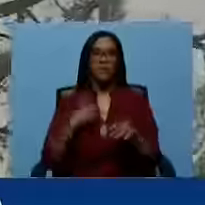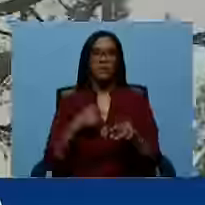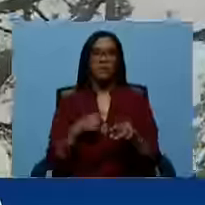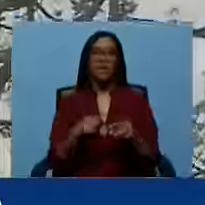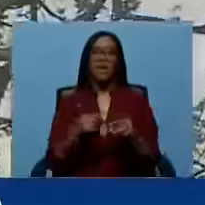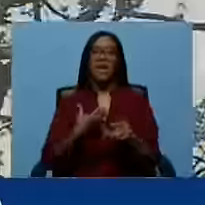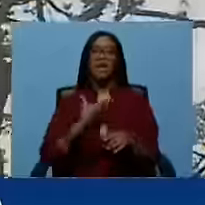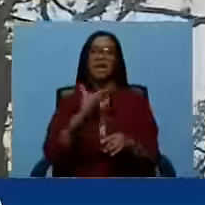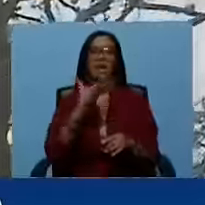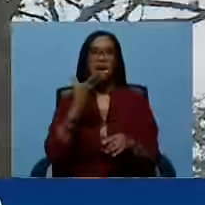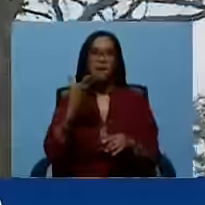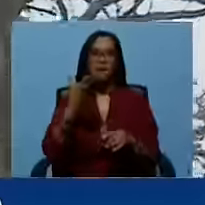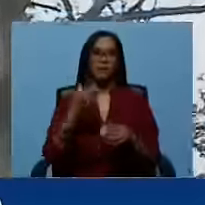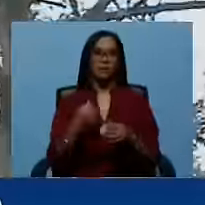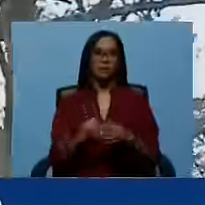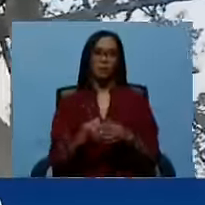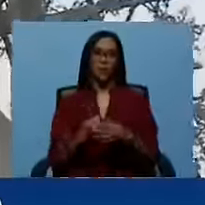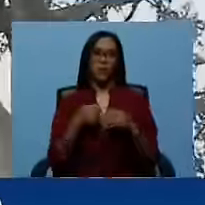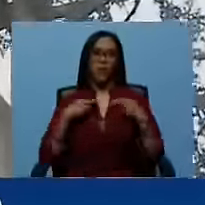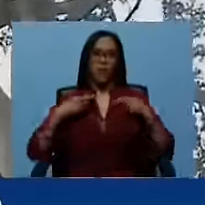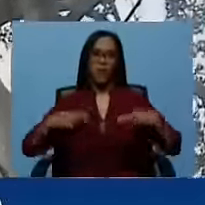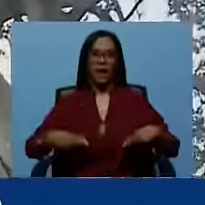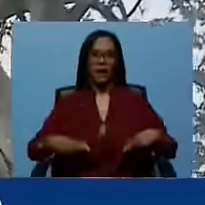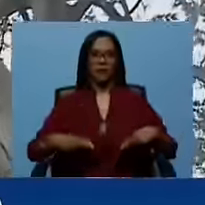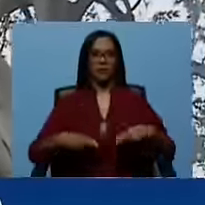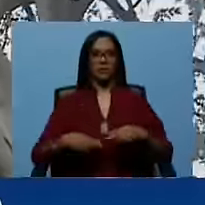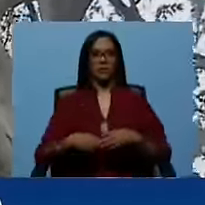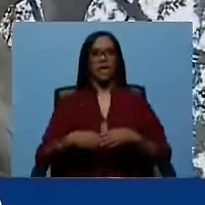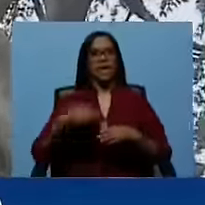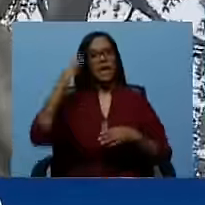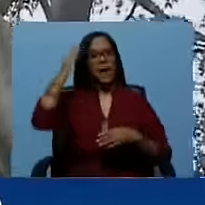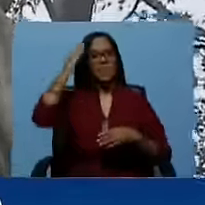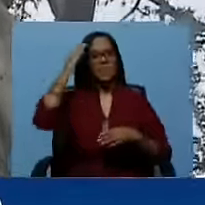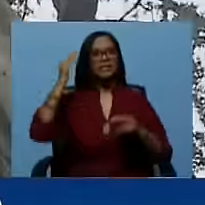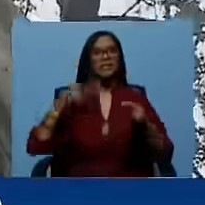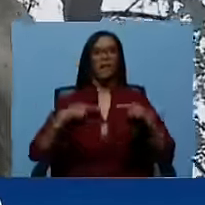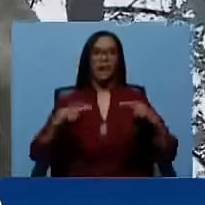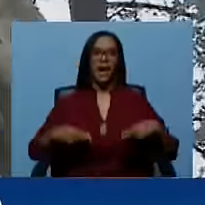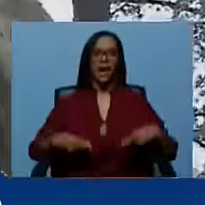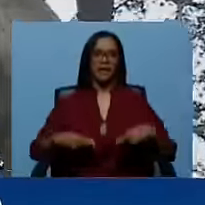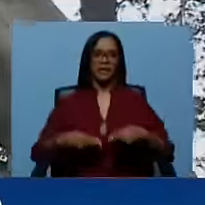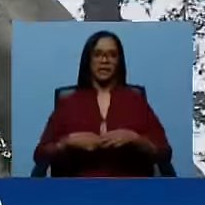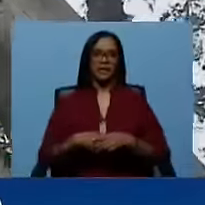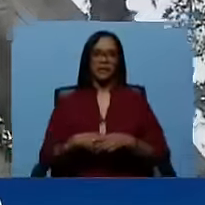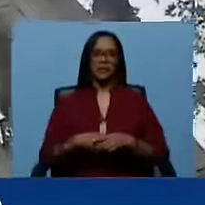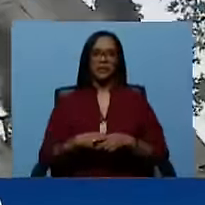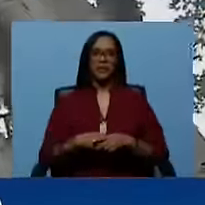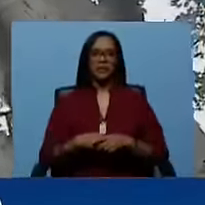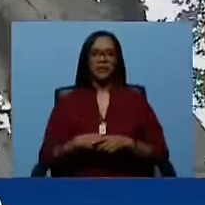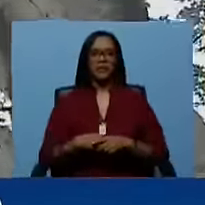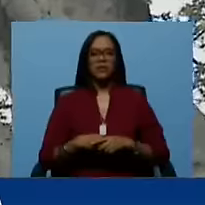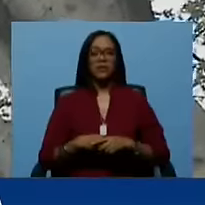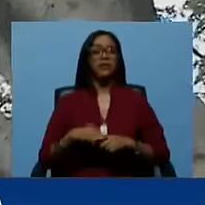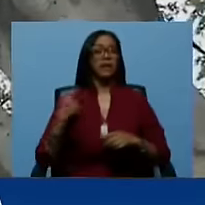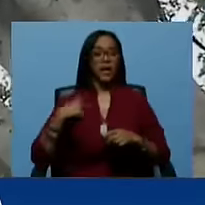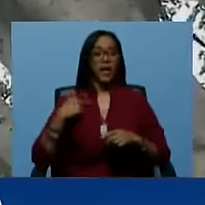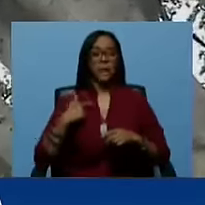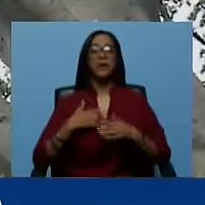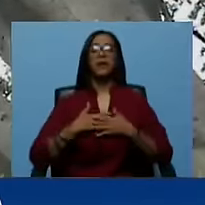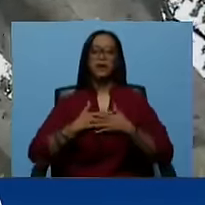en el alma humana, en la mente humana, Génesis. Tenemos que